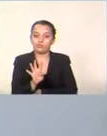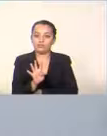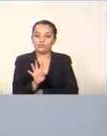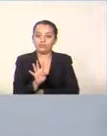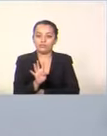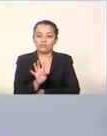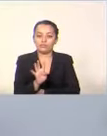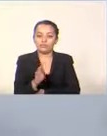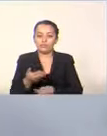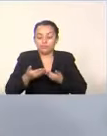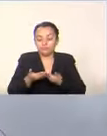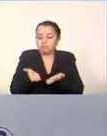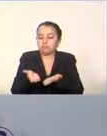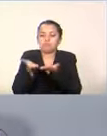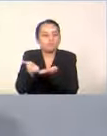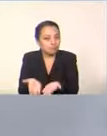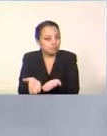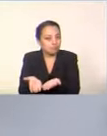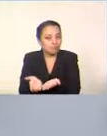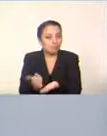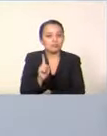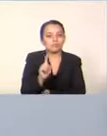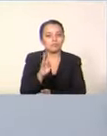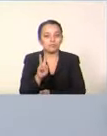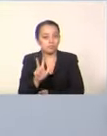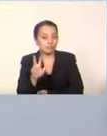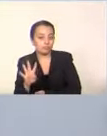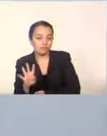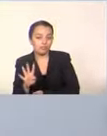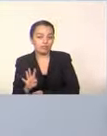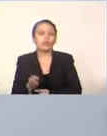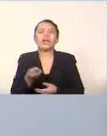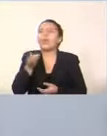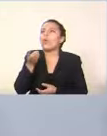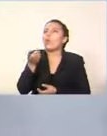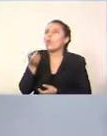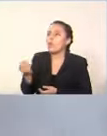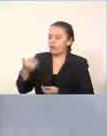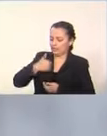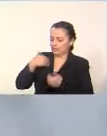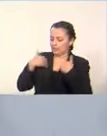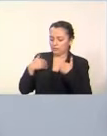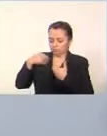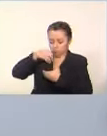134. Si regaló 134, entonces lo que vamos a resolver en este momento es ¿cuántas chibolas le quedaron?